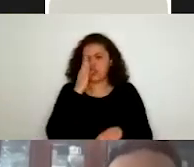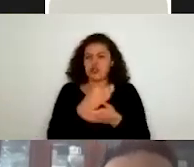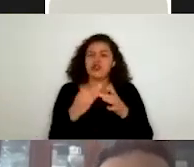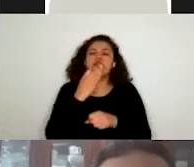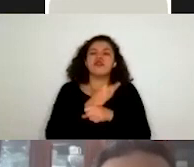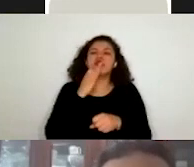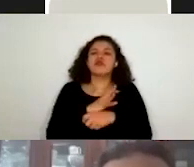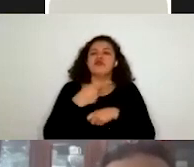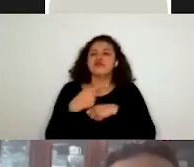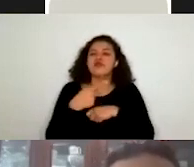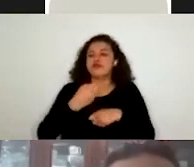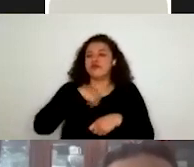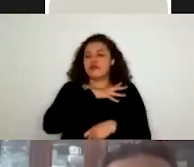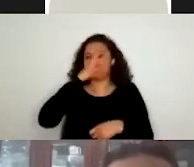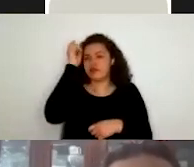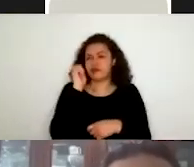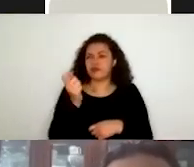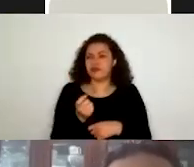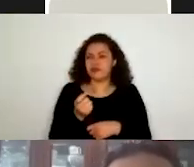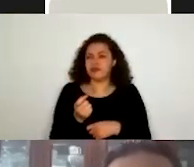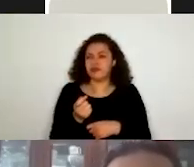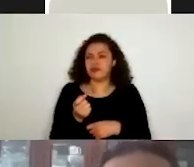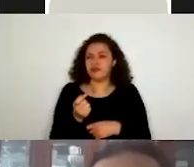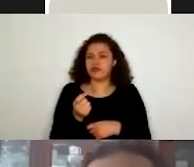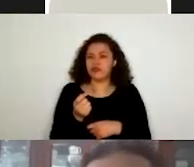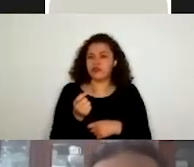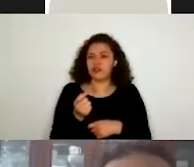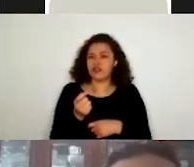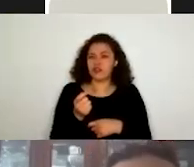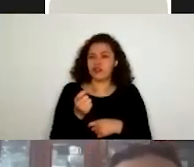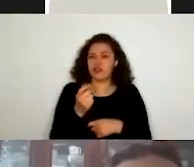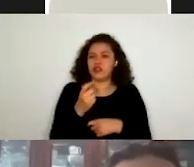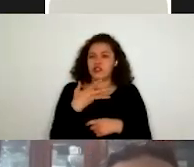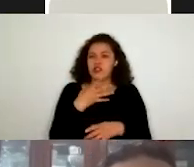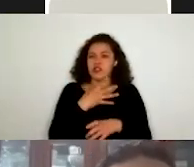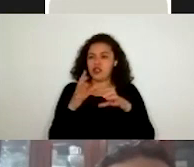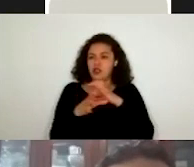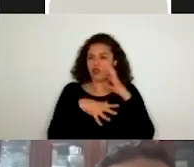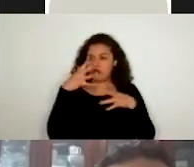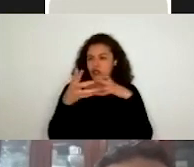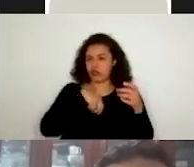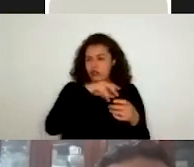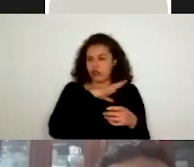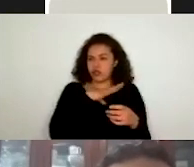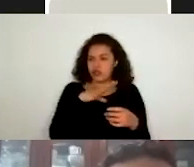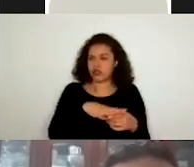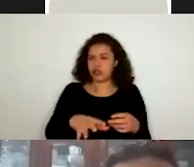cuales estamos expuestos. Los fenómenos perturbadores a los cuales estamos expuestos.